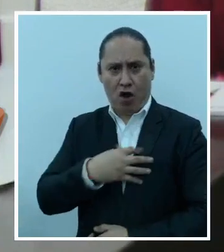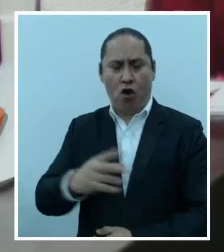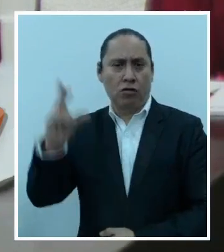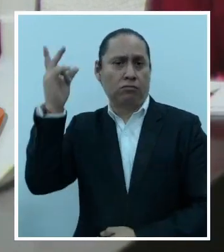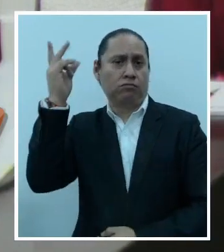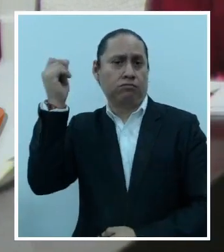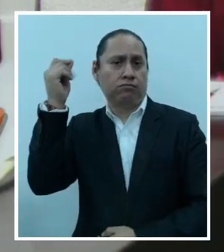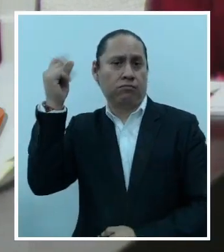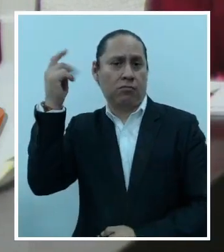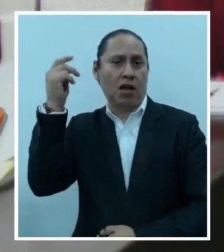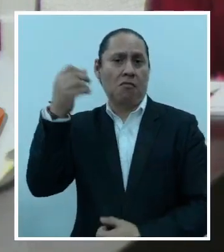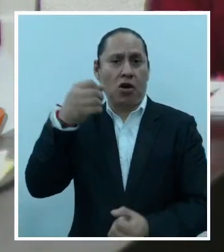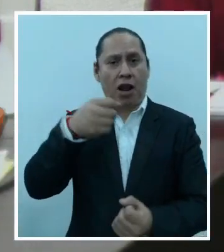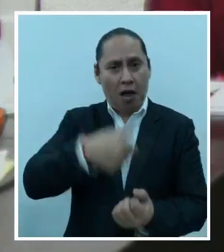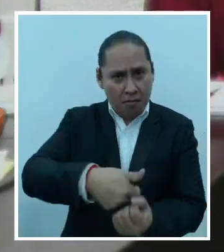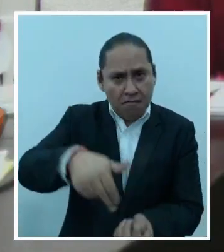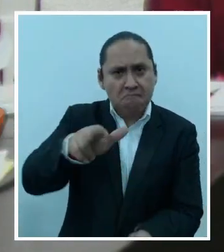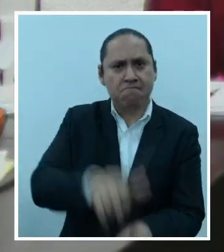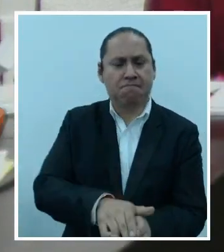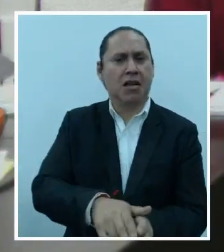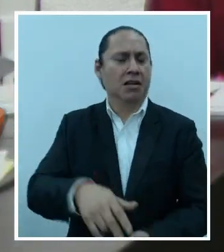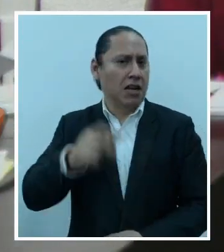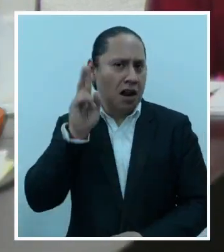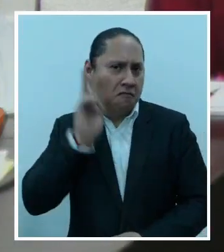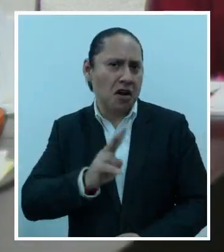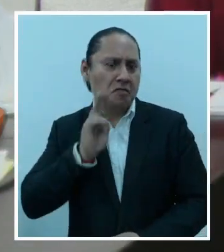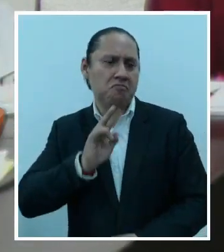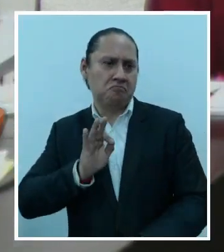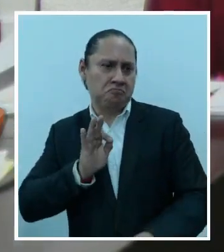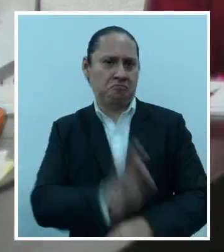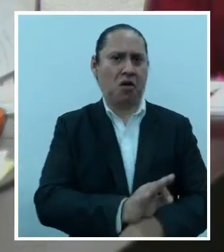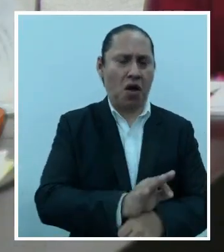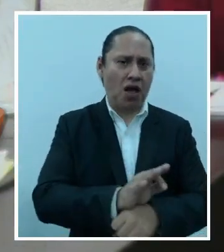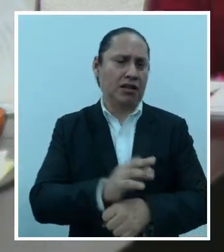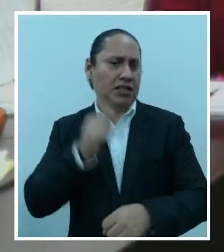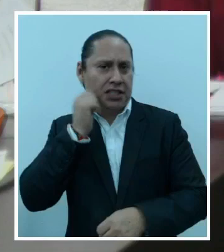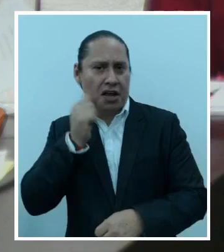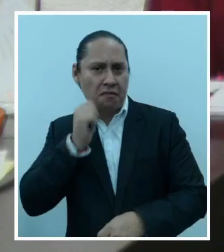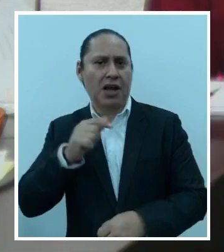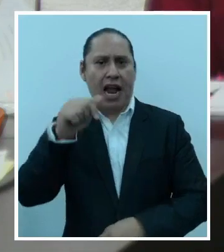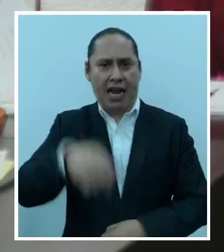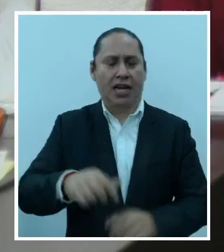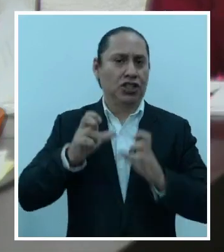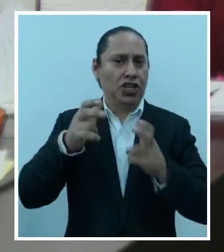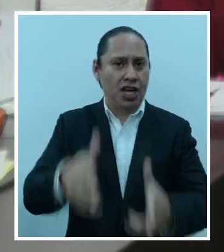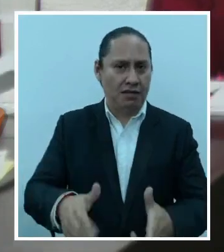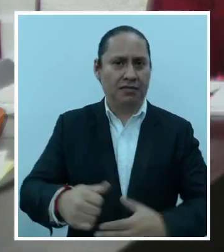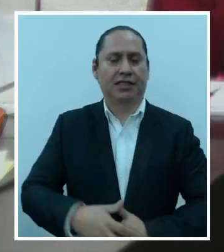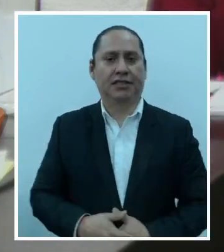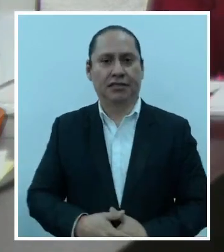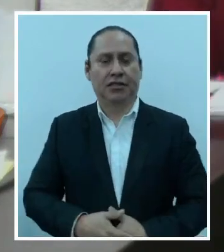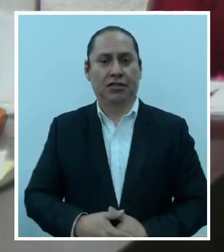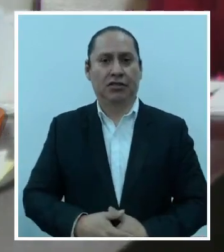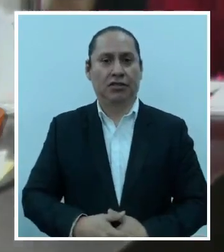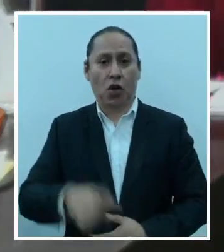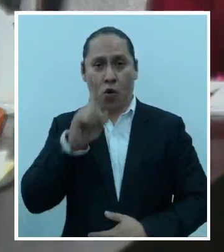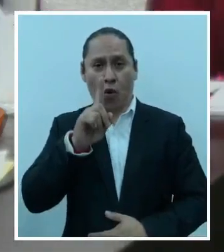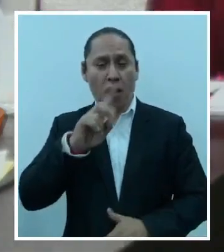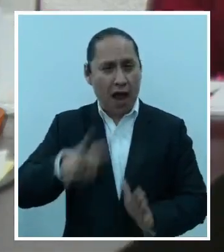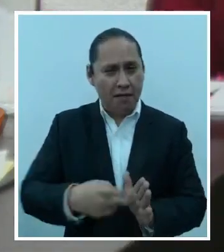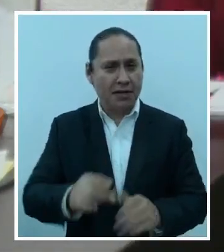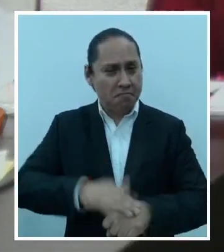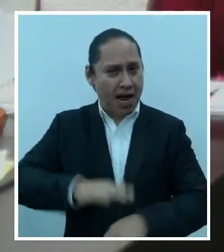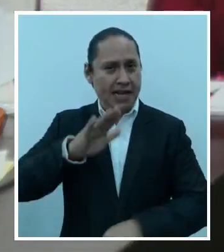Héroes anónimos que dieron su vida para defender a los chiapanecos una vez más me